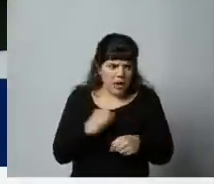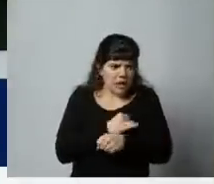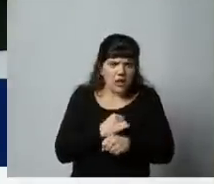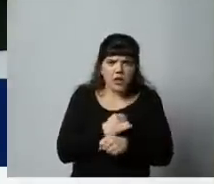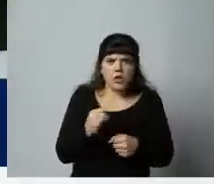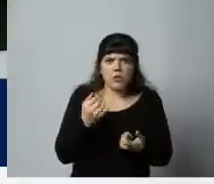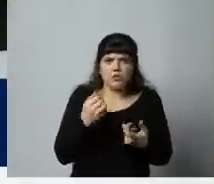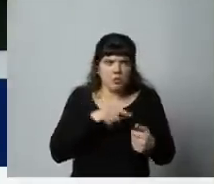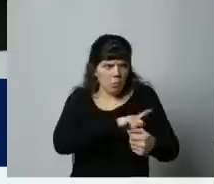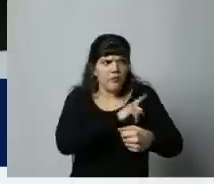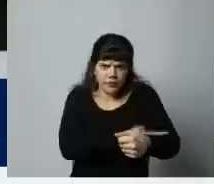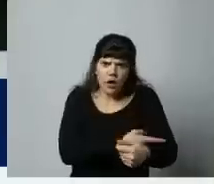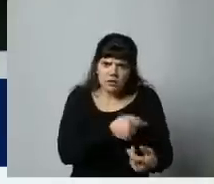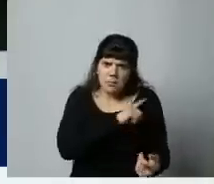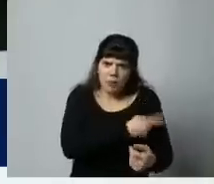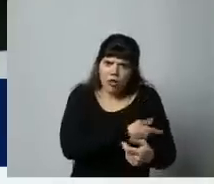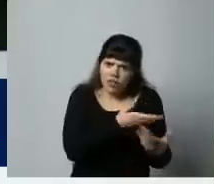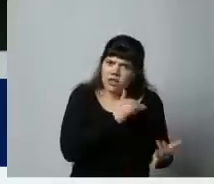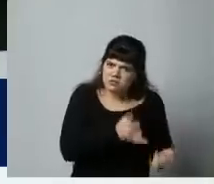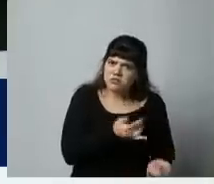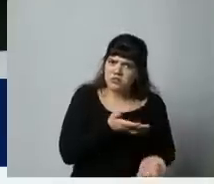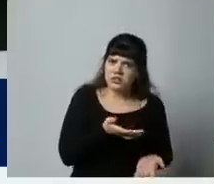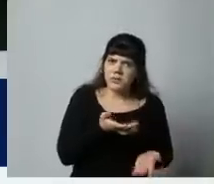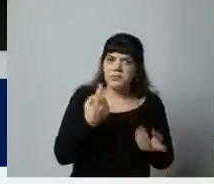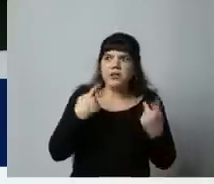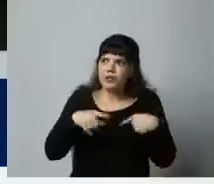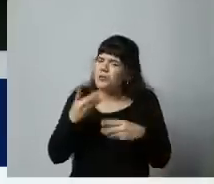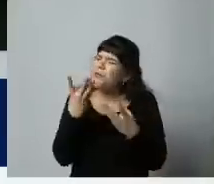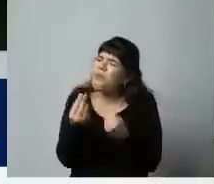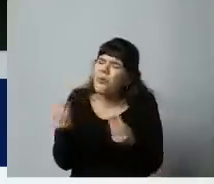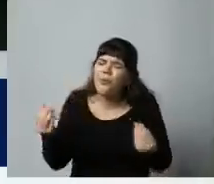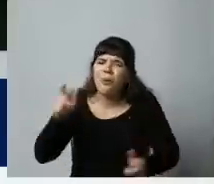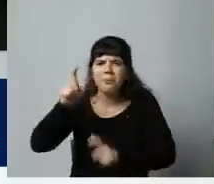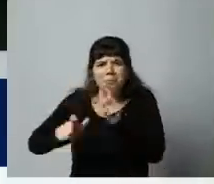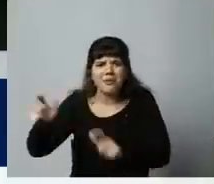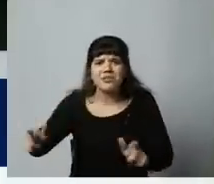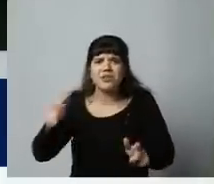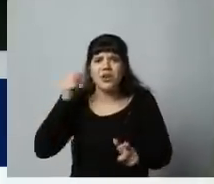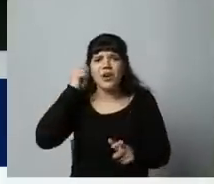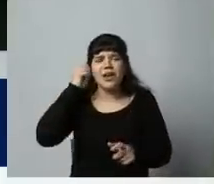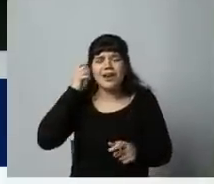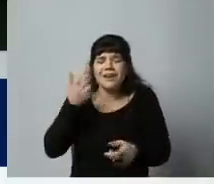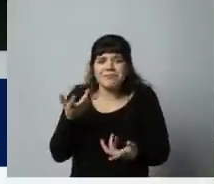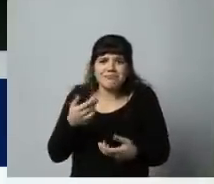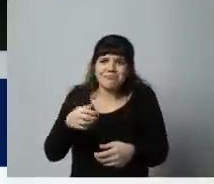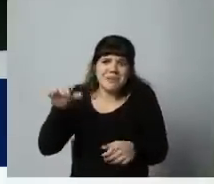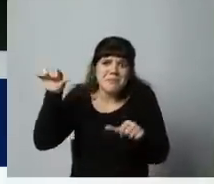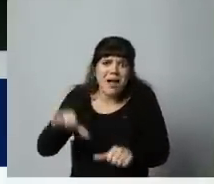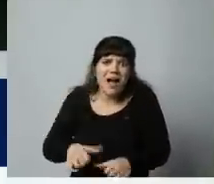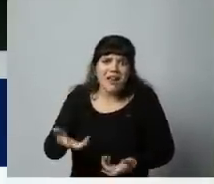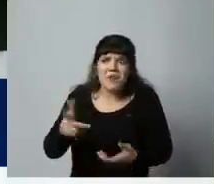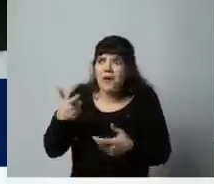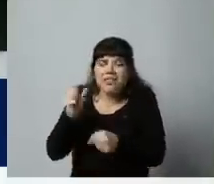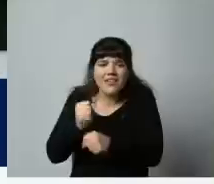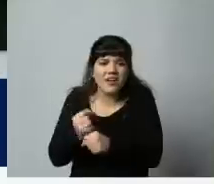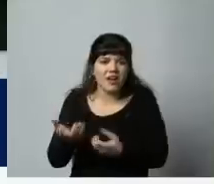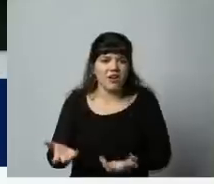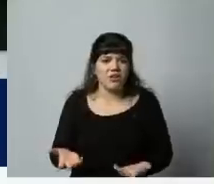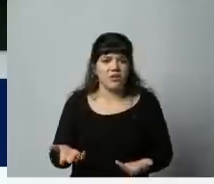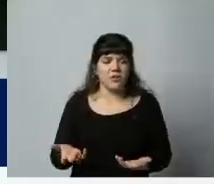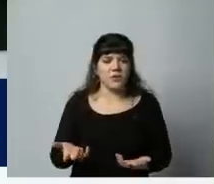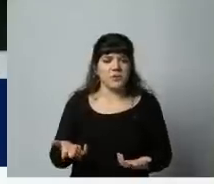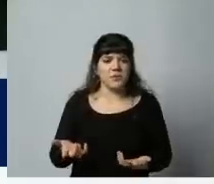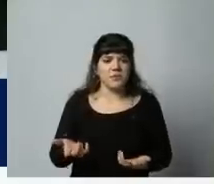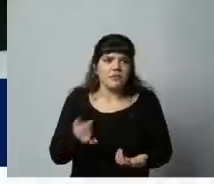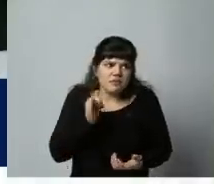que tenemos cierta fortaleza y hay muchísimos compañeros que están muy solos y pasándola muy mal Entonces digamos sí